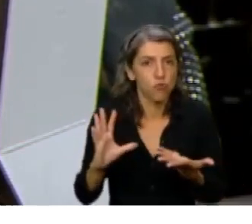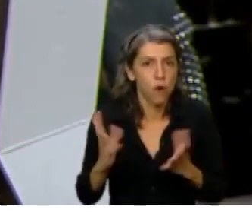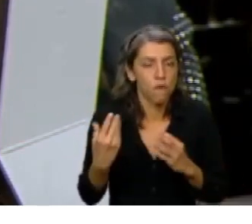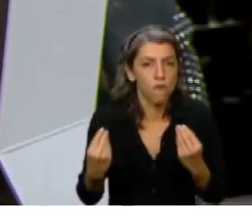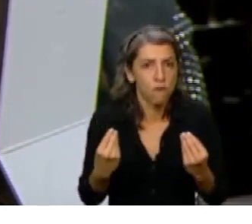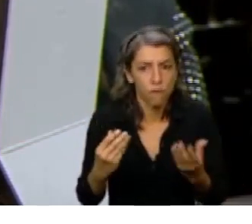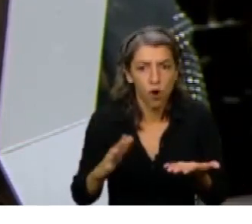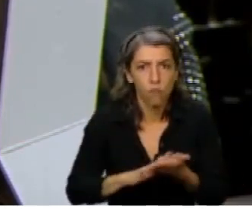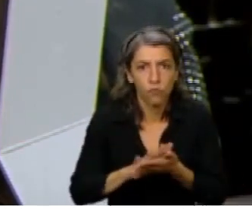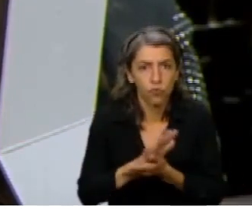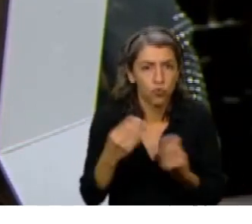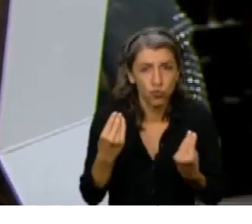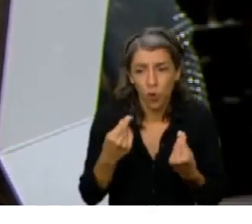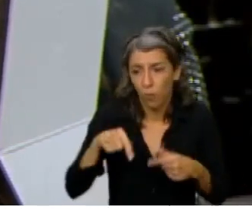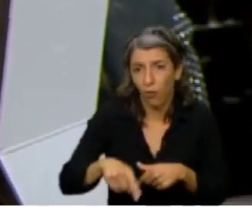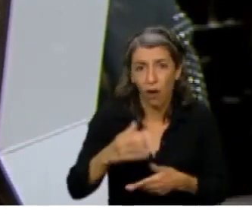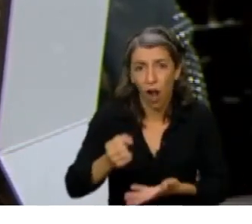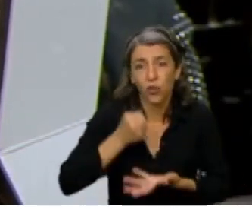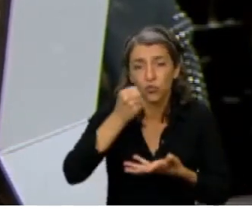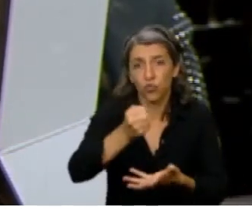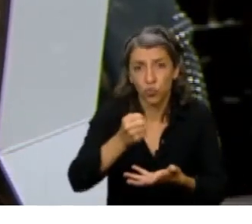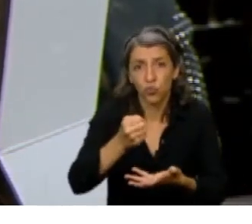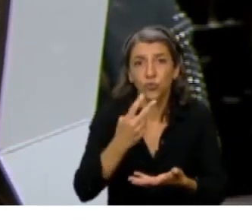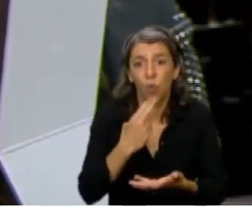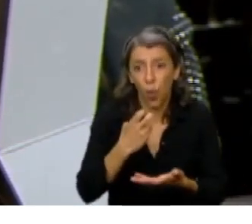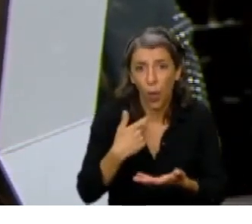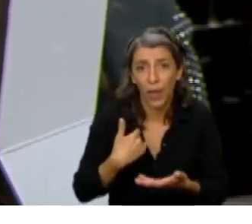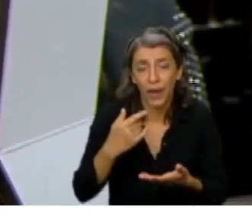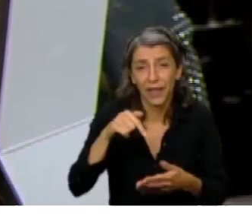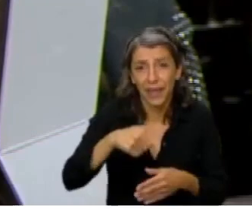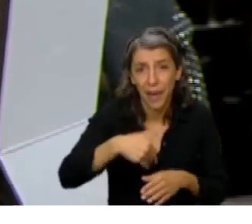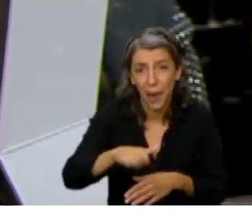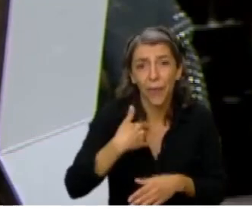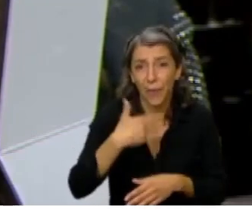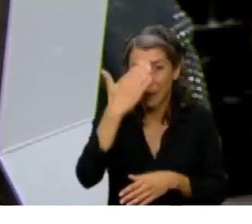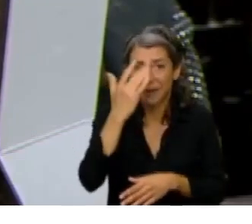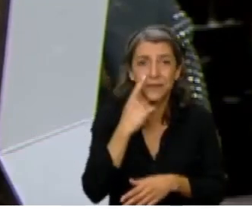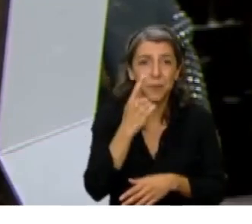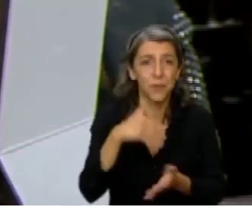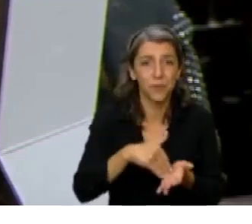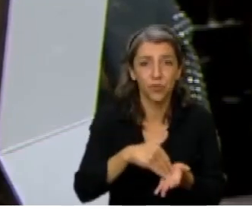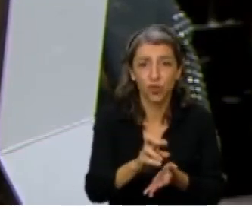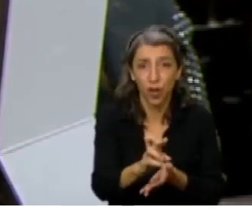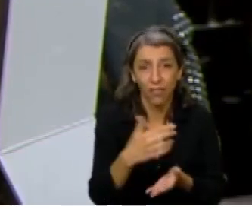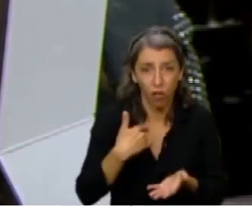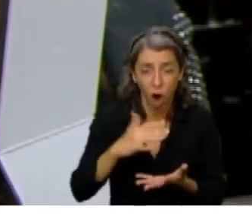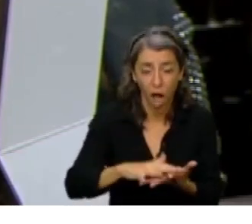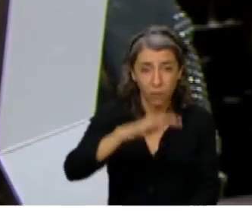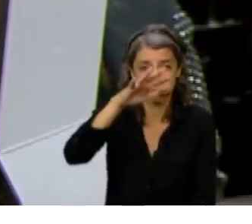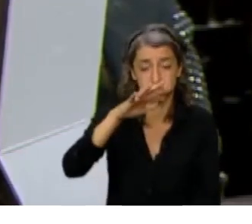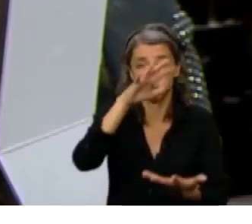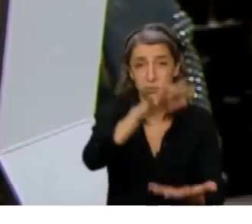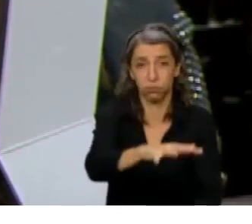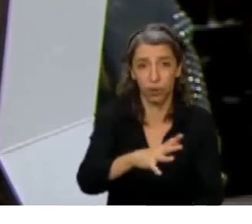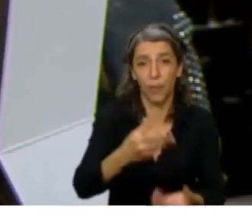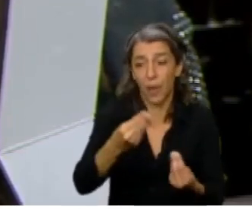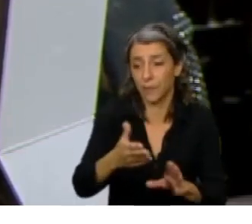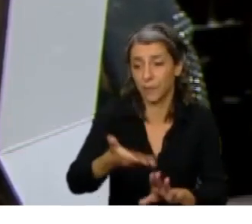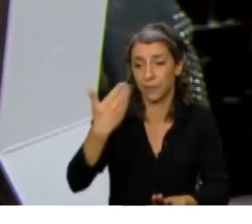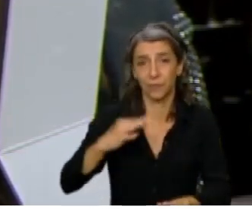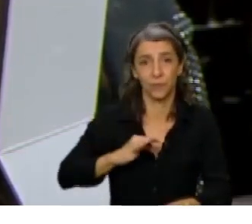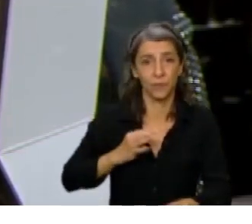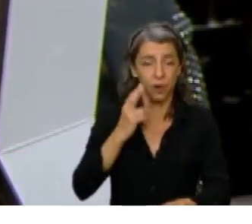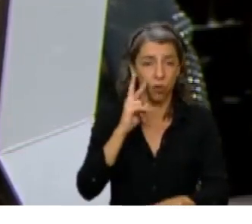subsidios a la energía que este año van a llegar a casi 15 mil millones de dólares, acumulando desde el año 2003